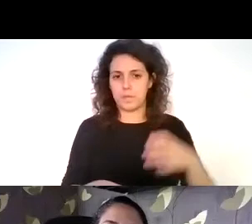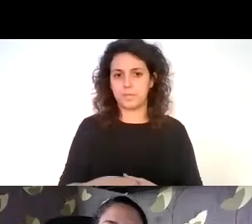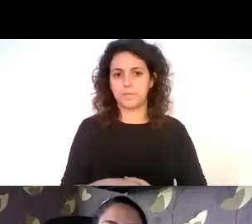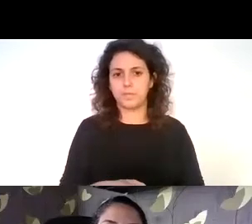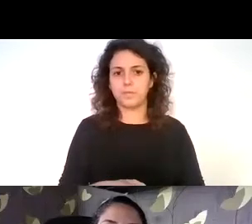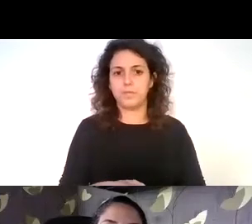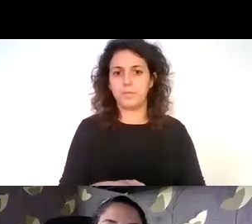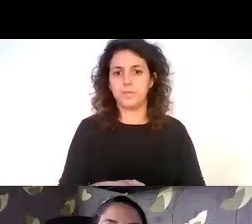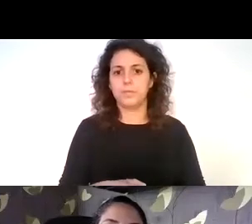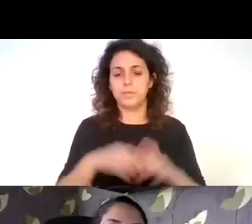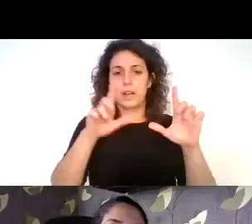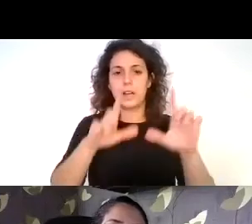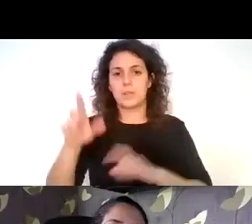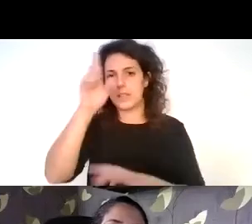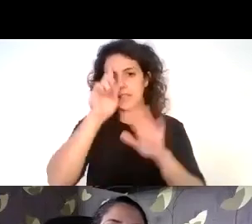6.